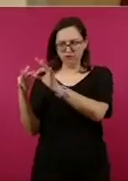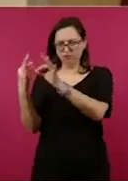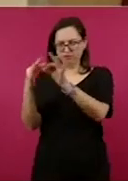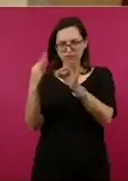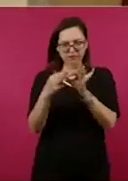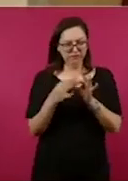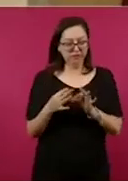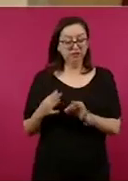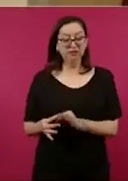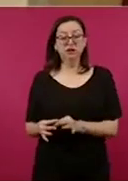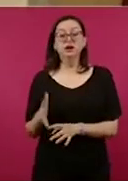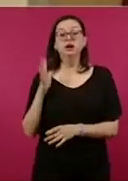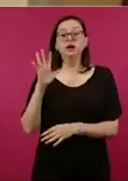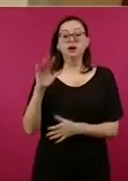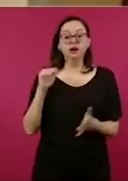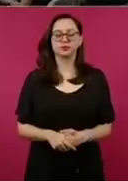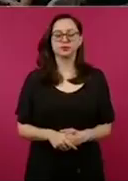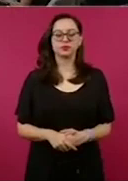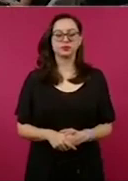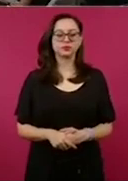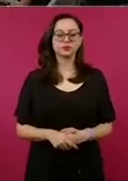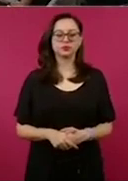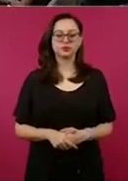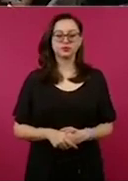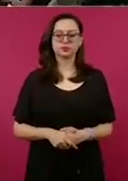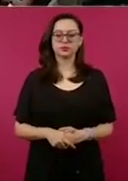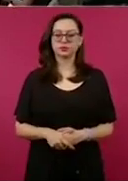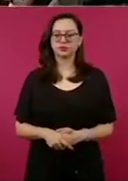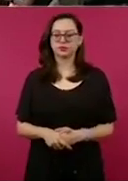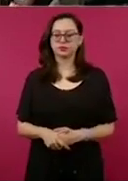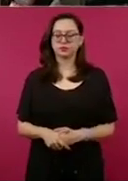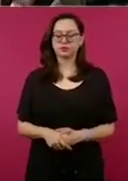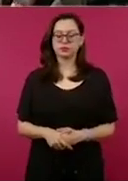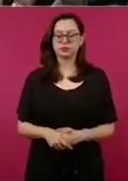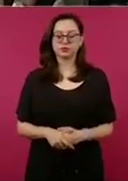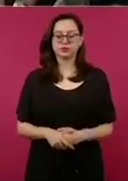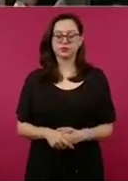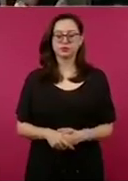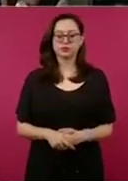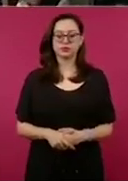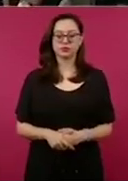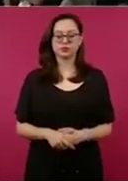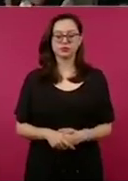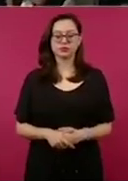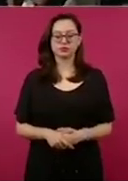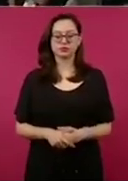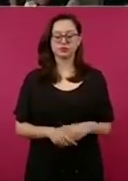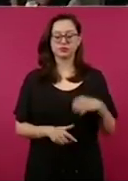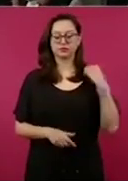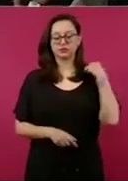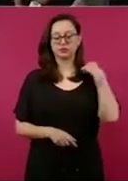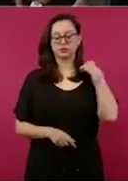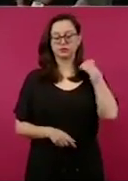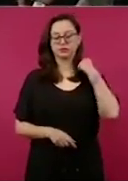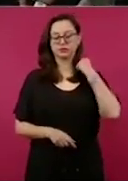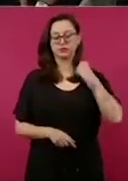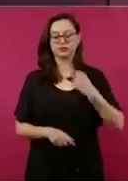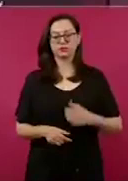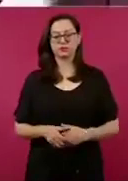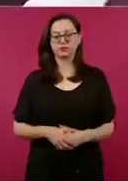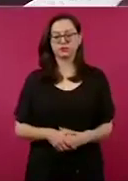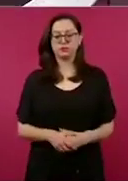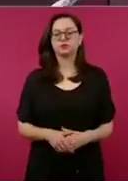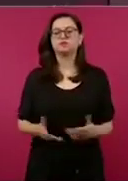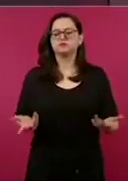miércoles y jueves continuará la dispersión para las 16 entidades restantes incluida tlascala los apoyos económicos serán